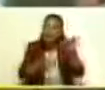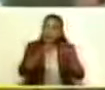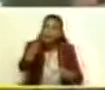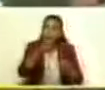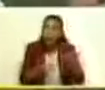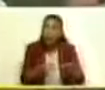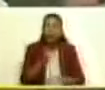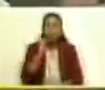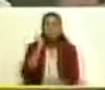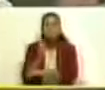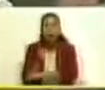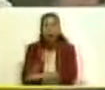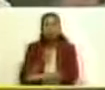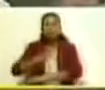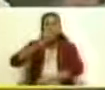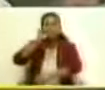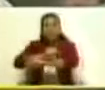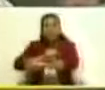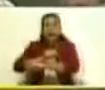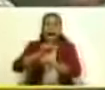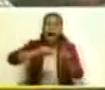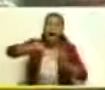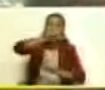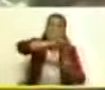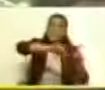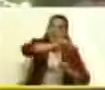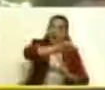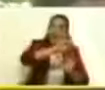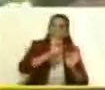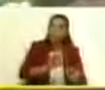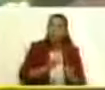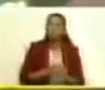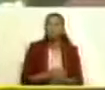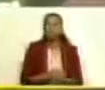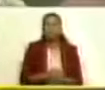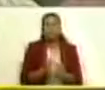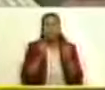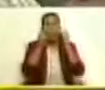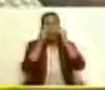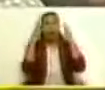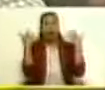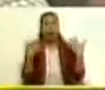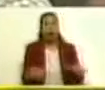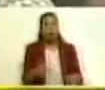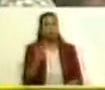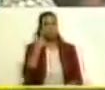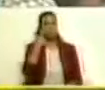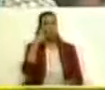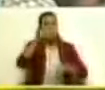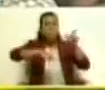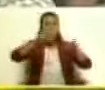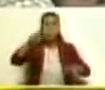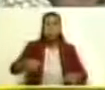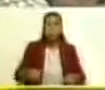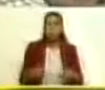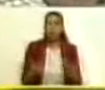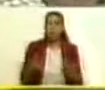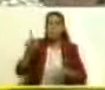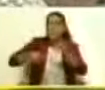tema penal en materia ambiental. Es increíble cómo todas las personas de a